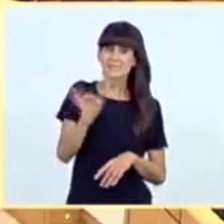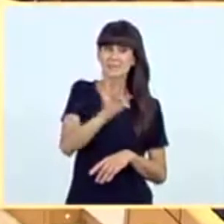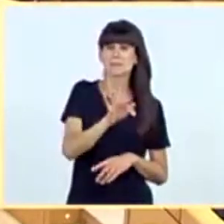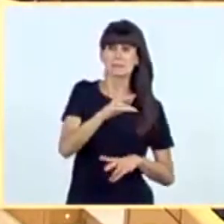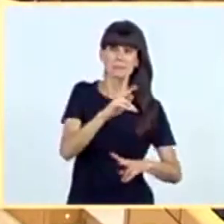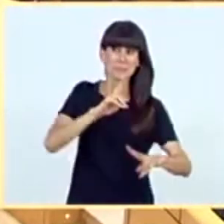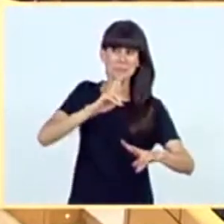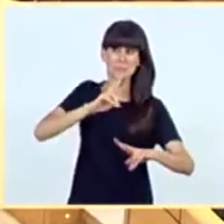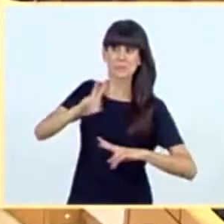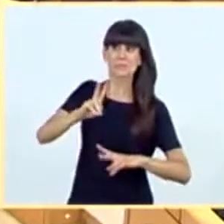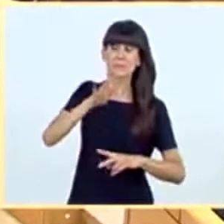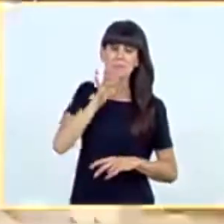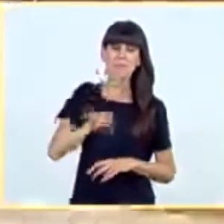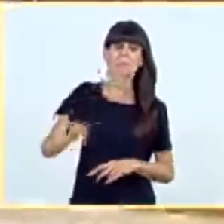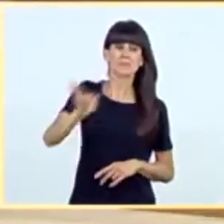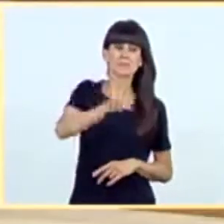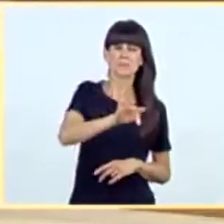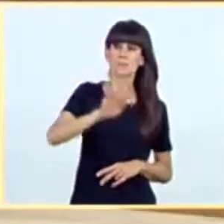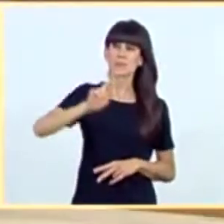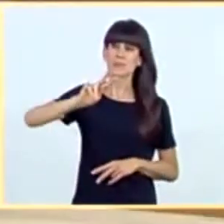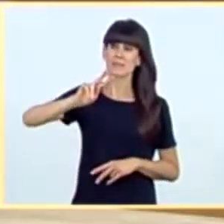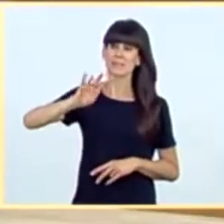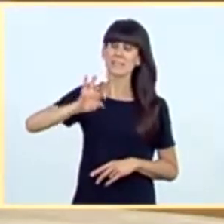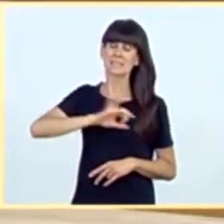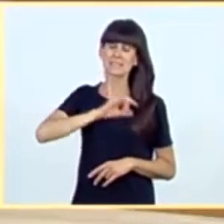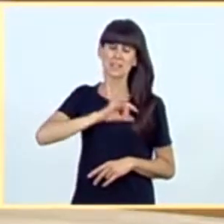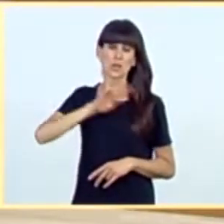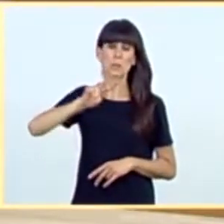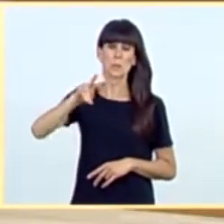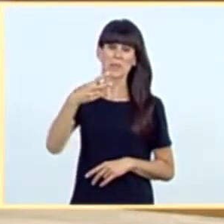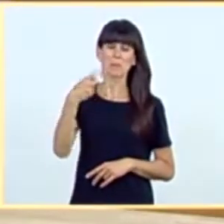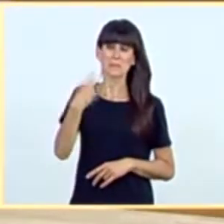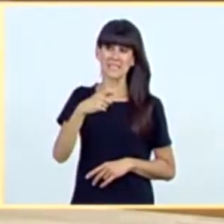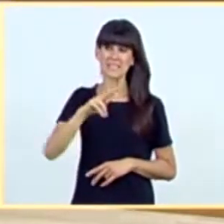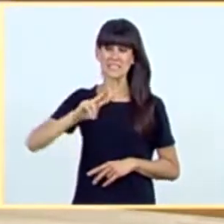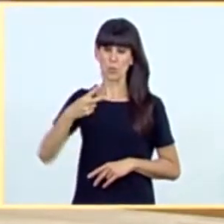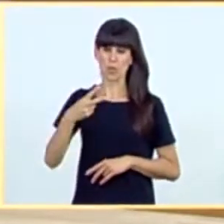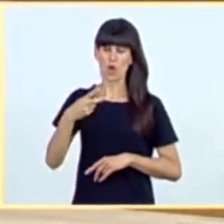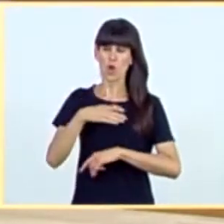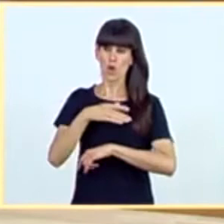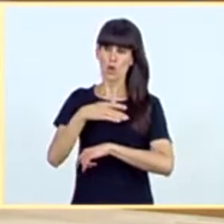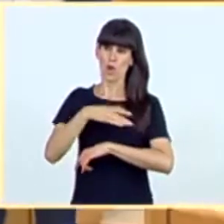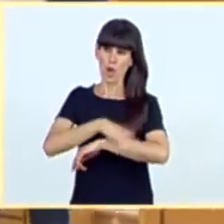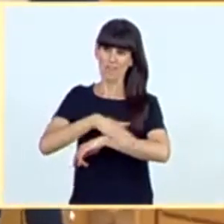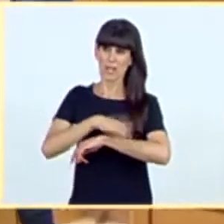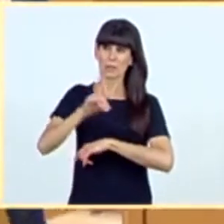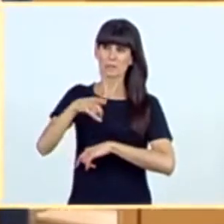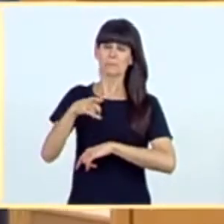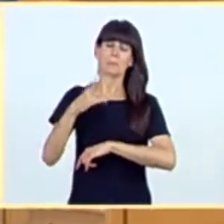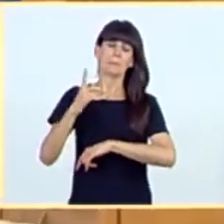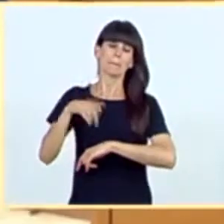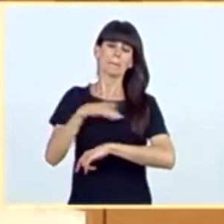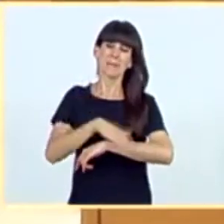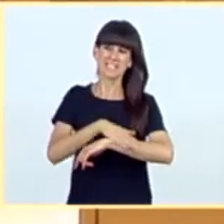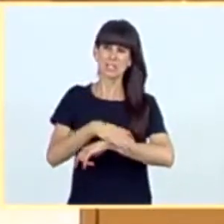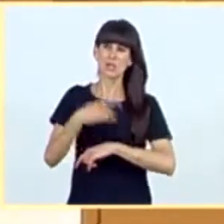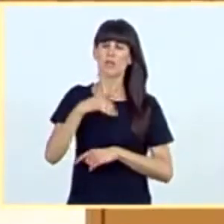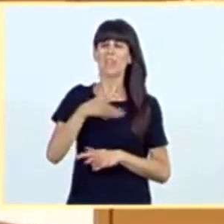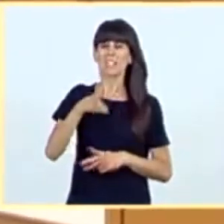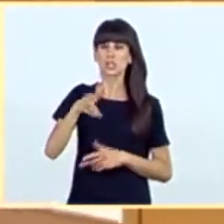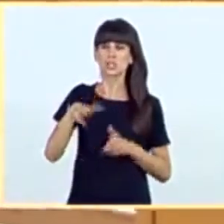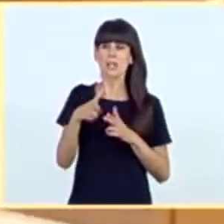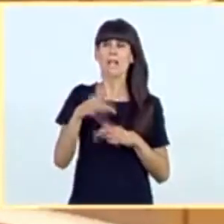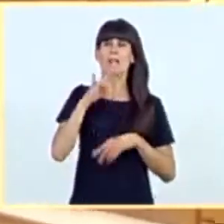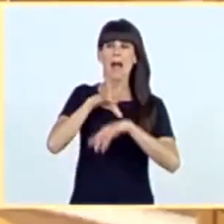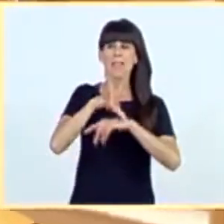nombre del Gobierno, tiene la palabra el señor vicepresidente segundo del Gobierno y ministro de Derechos Sociales y Agenda 2030 por